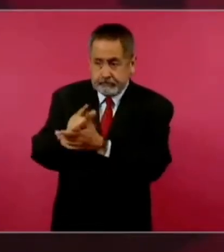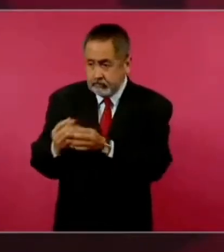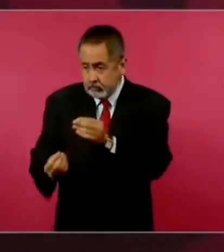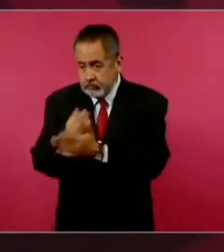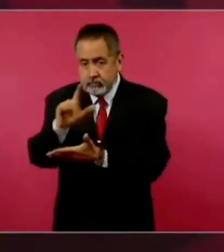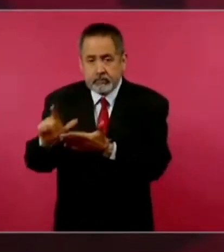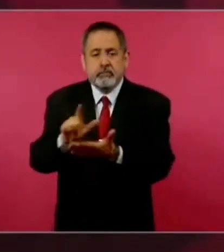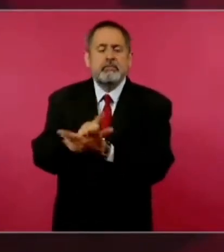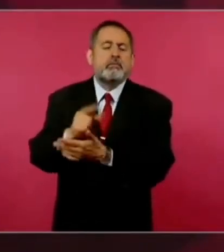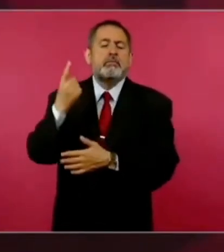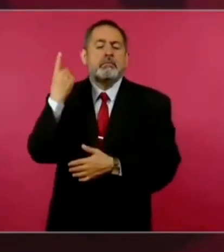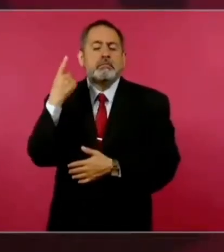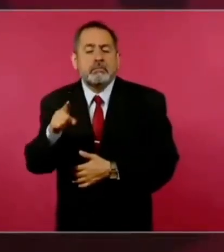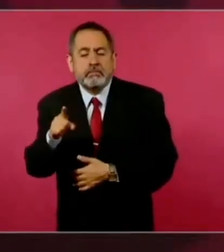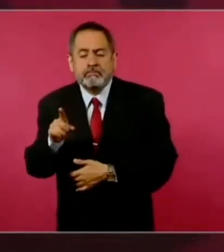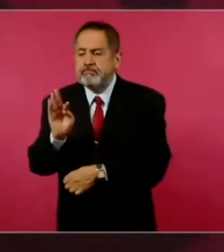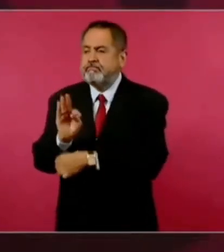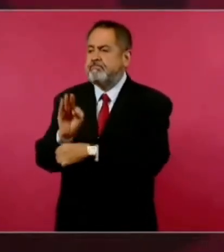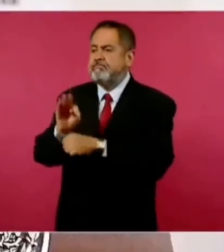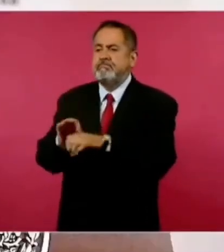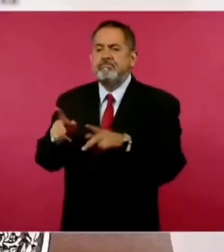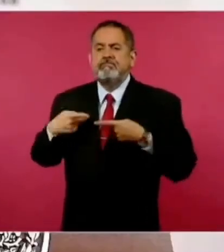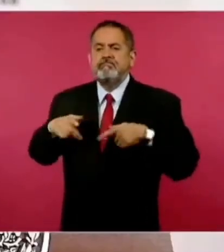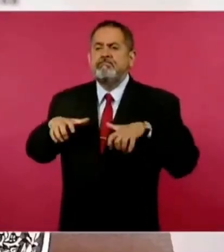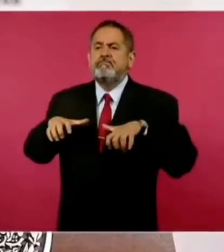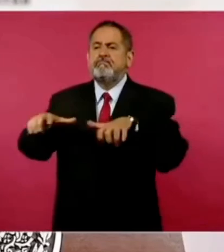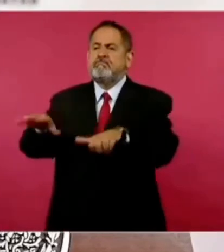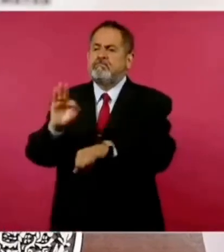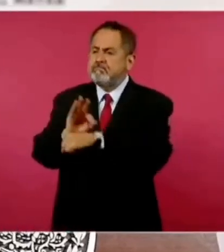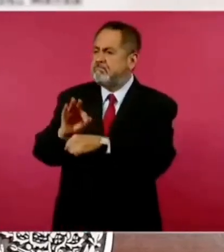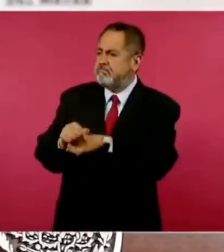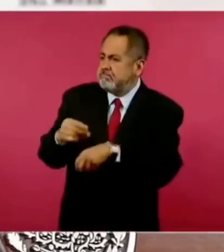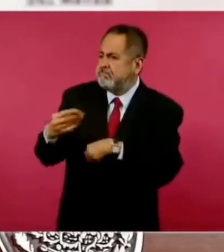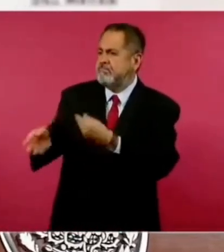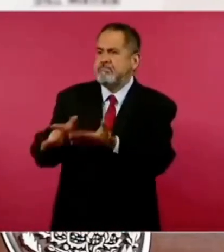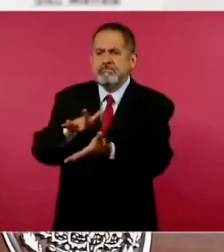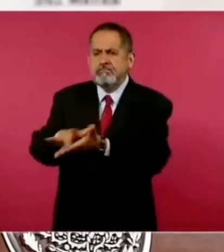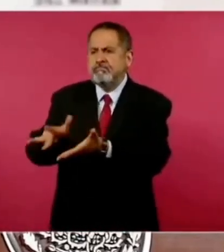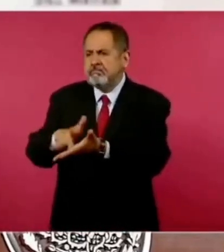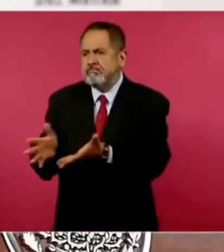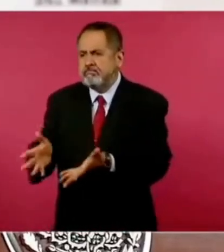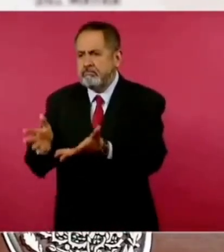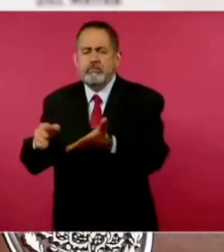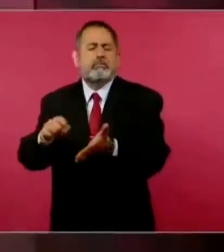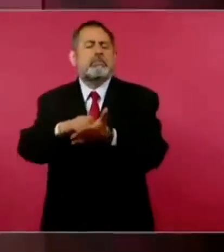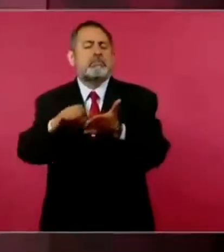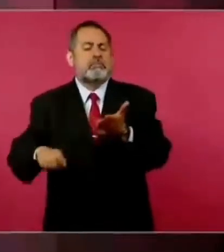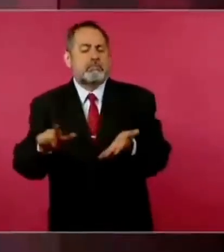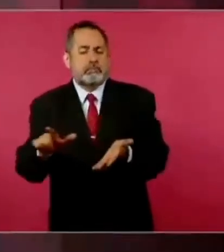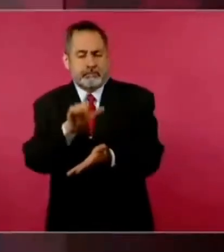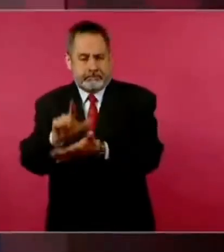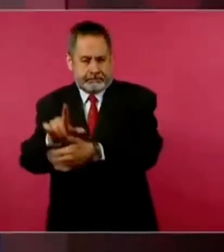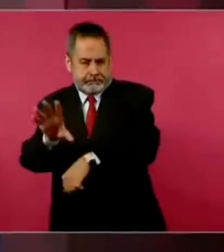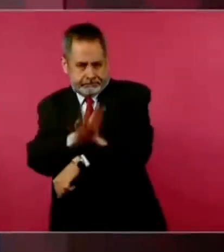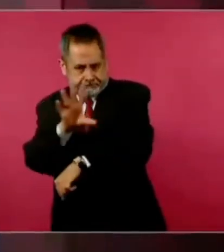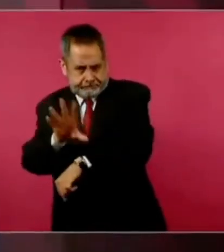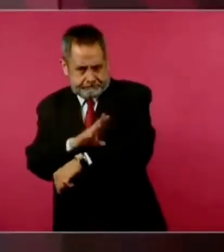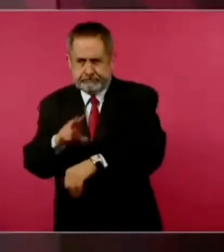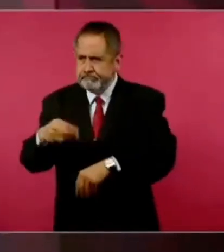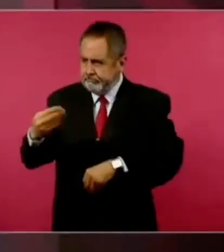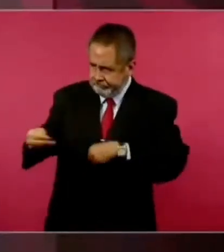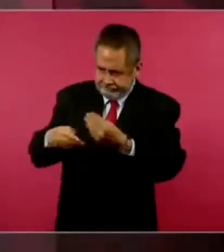leyes es para apoyar al pueblo, como la eléctrica